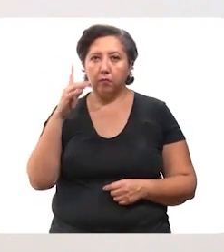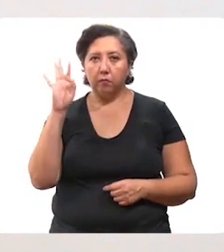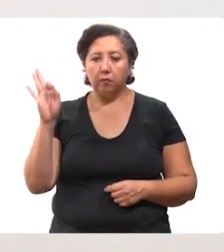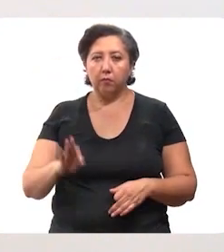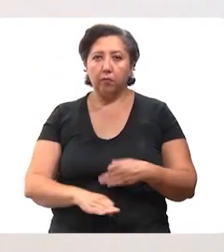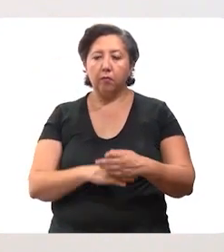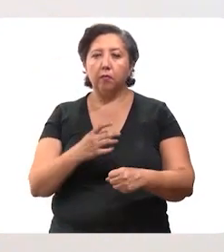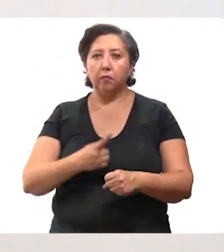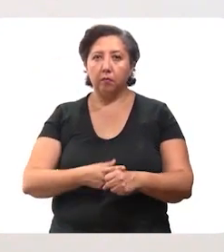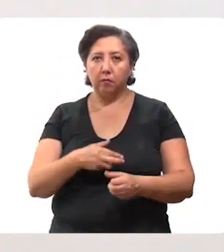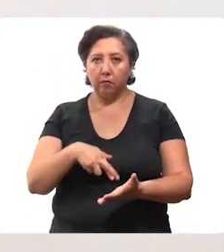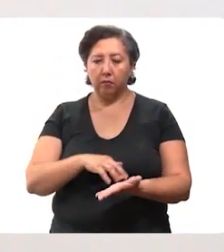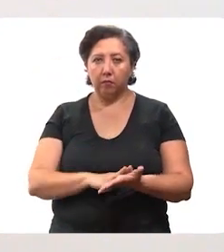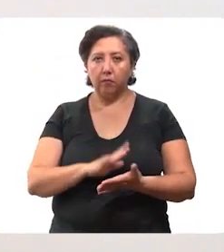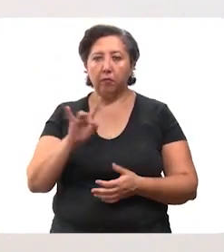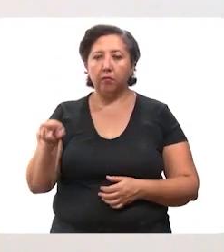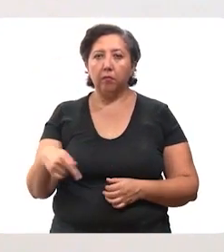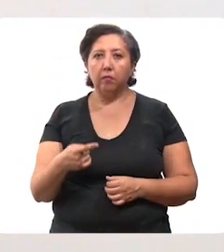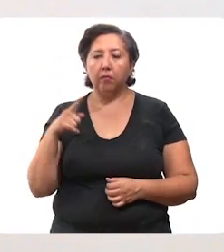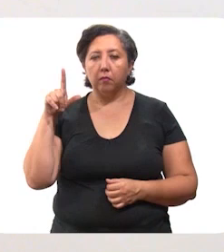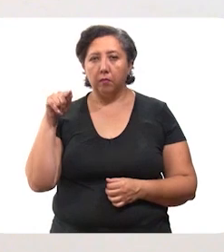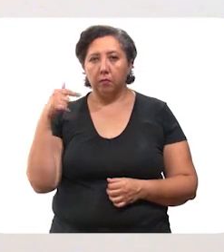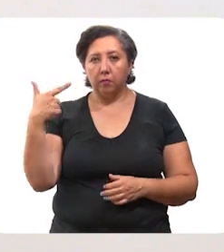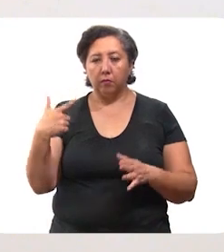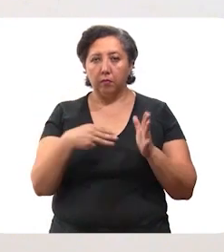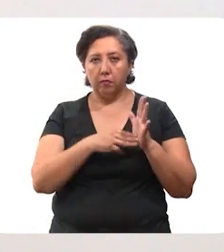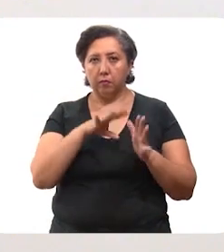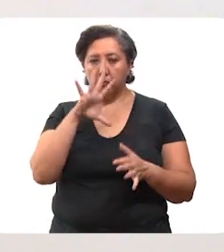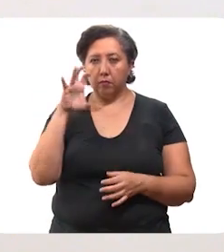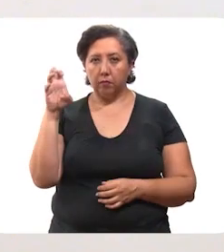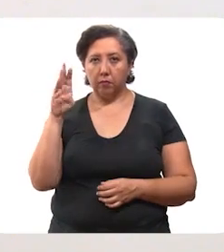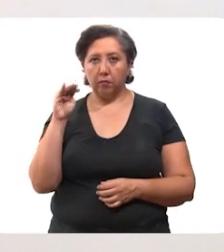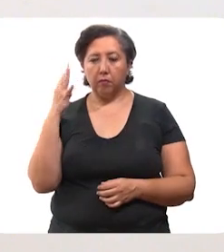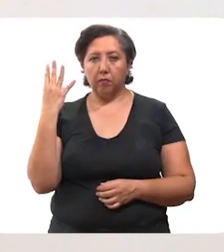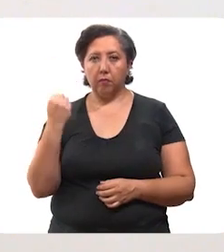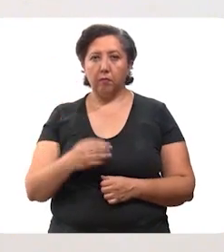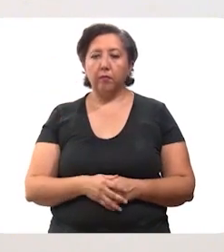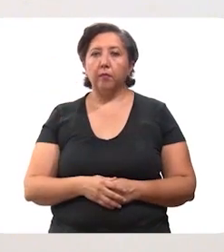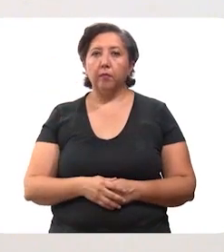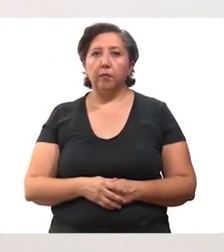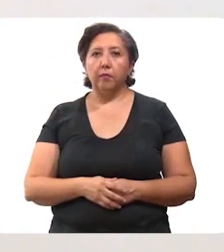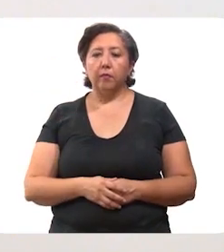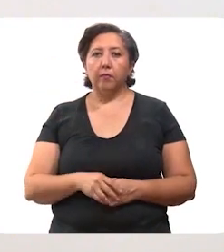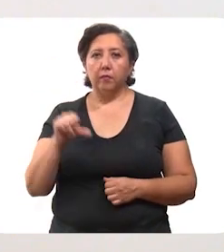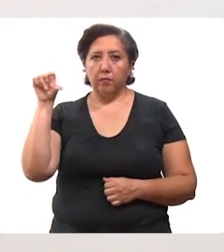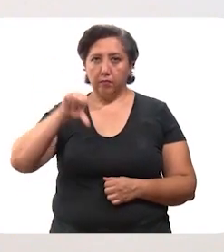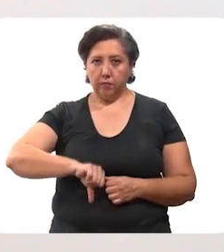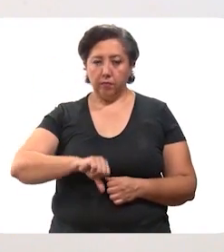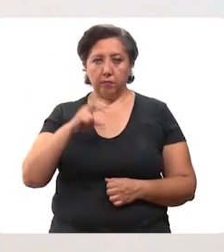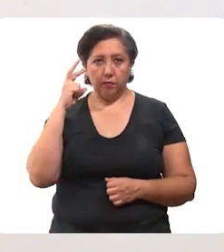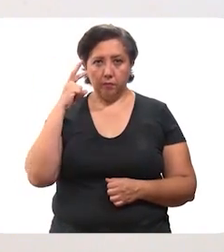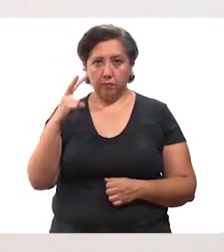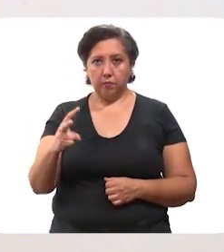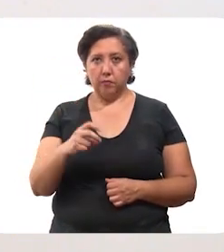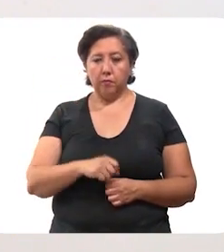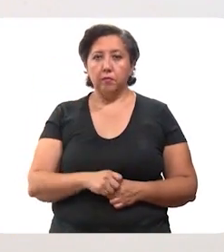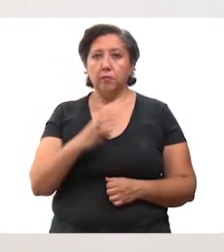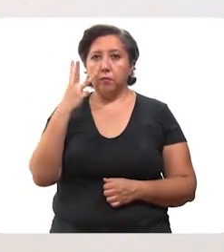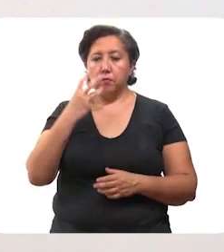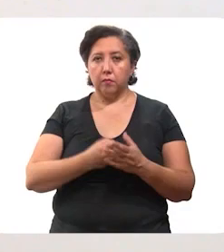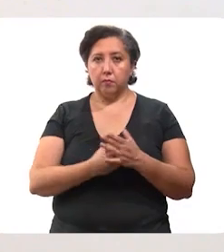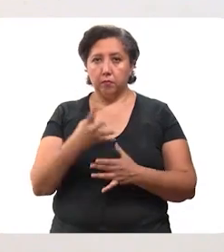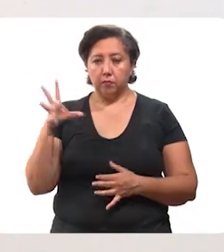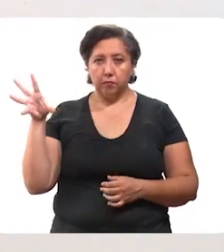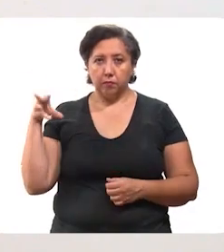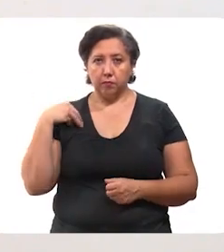% del total de contagios registrados que son 77,599. Hoy se detectaron tres nuevos